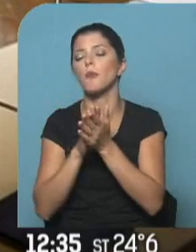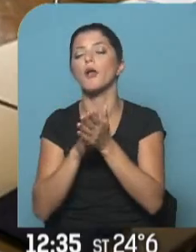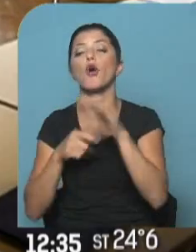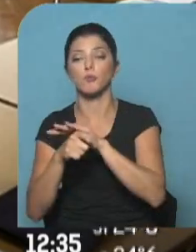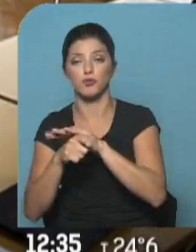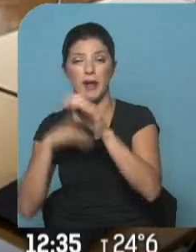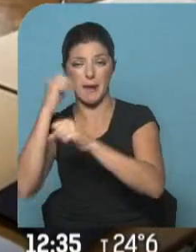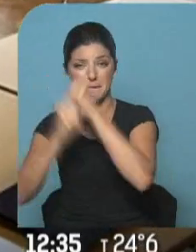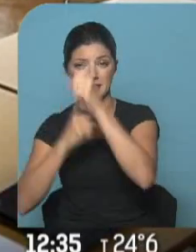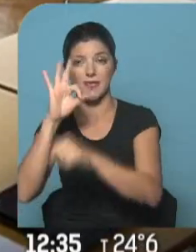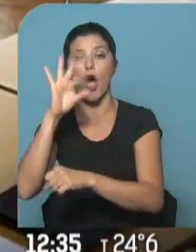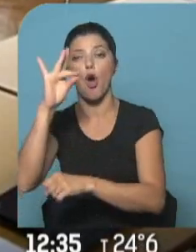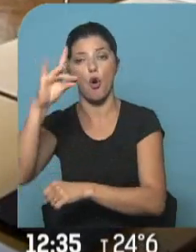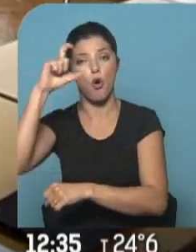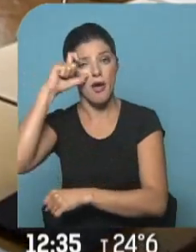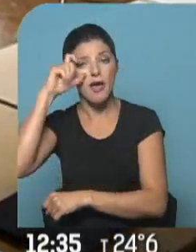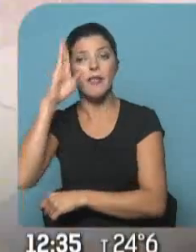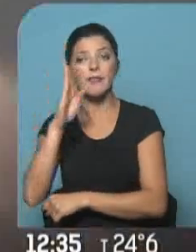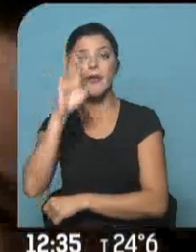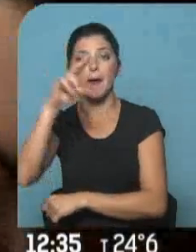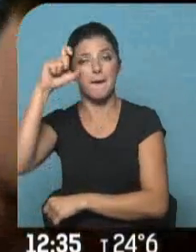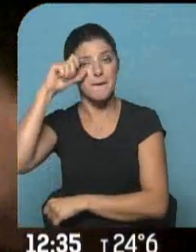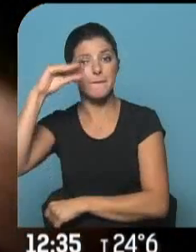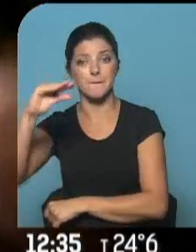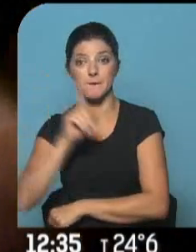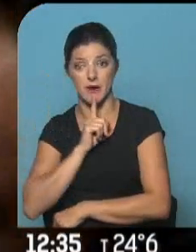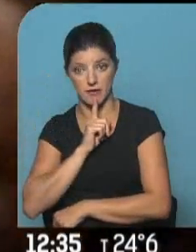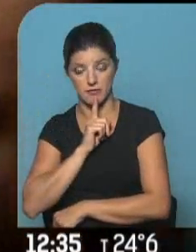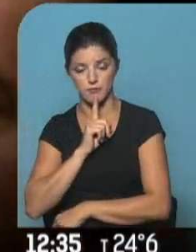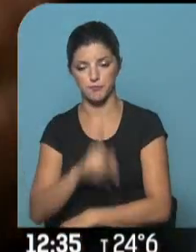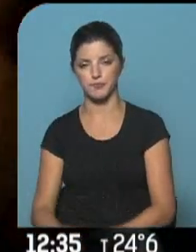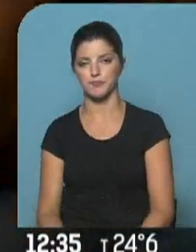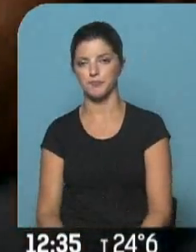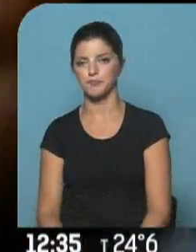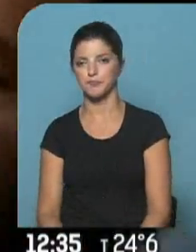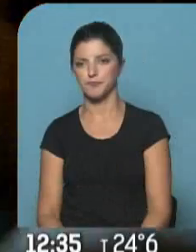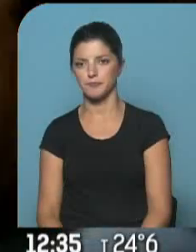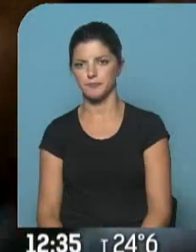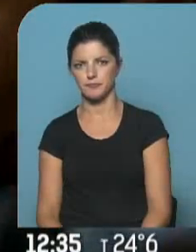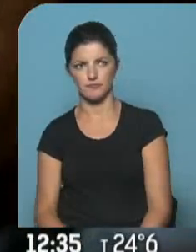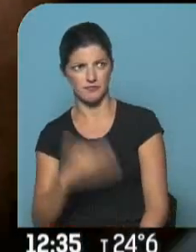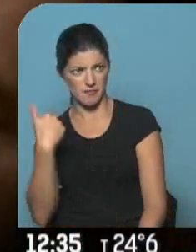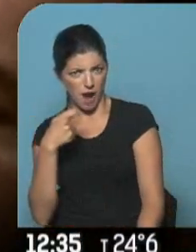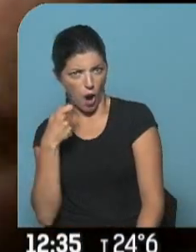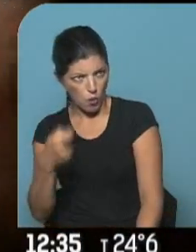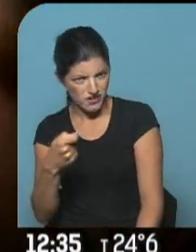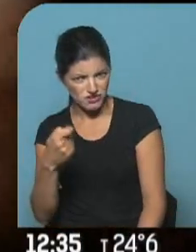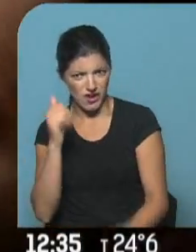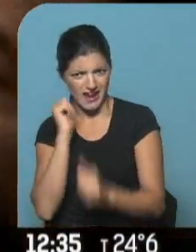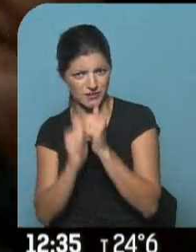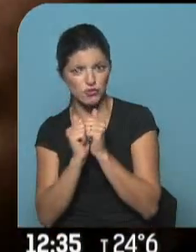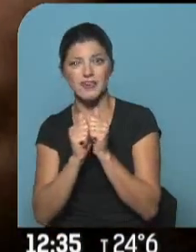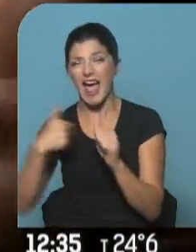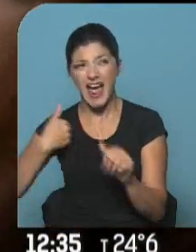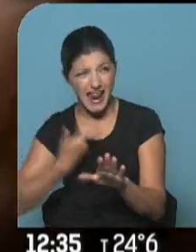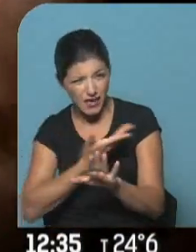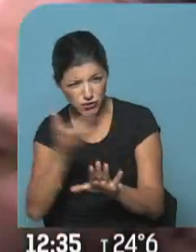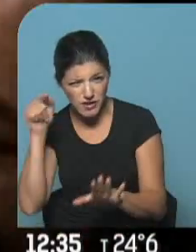la empresa brasileña Odebrecht. Va a iniciar el juicio de la historia. El pueblo